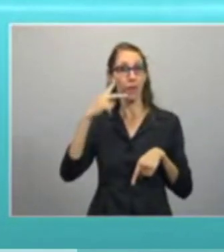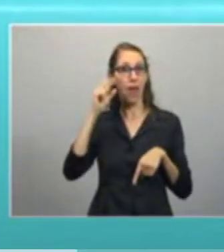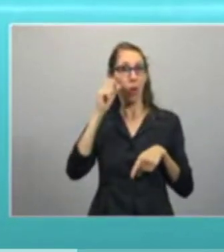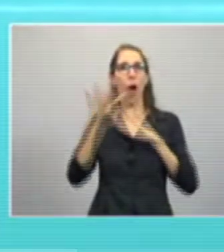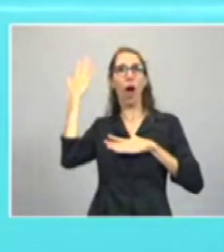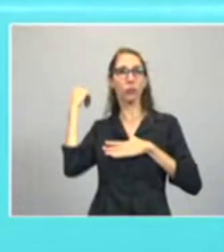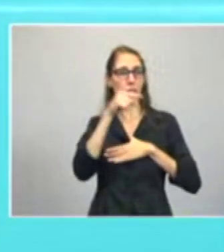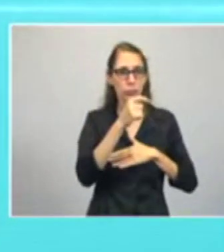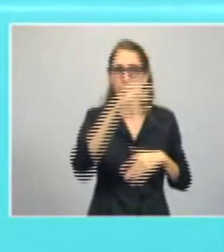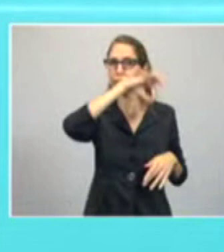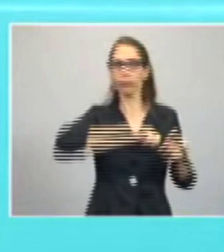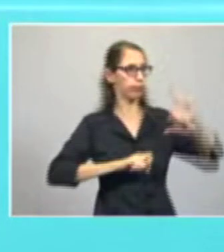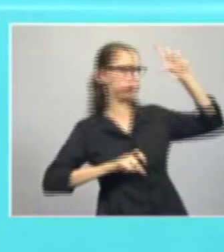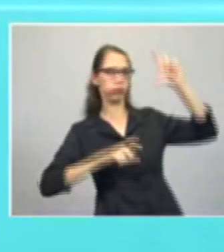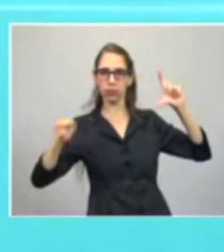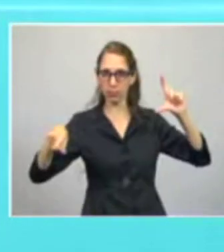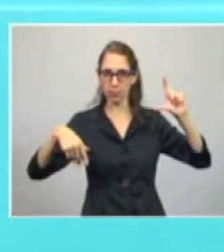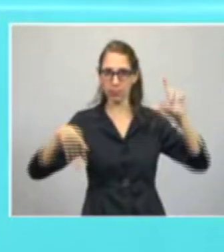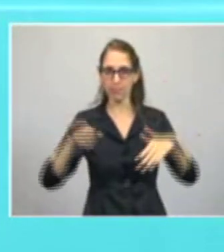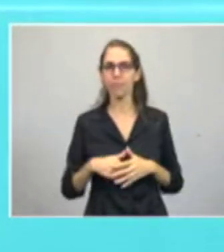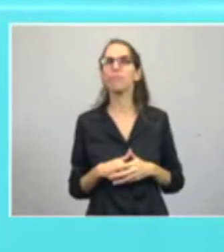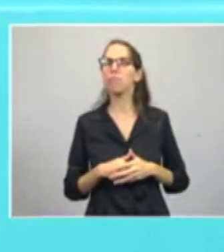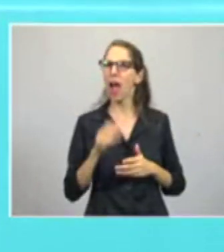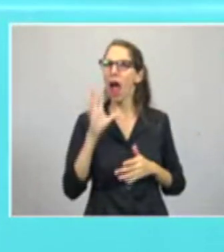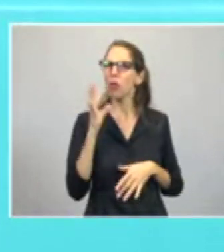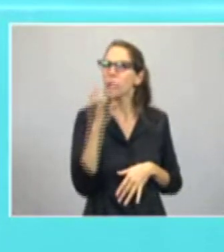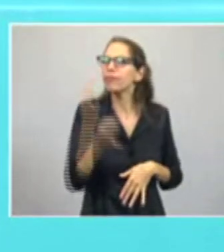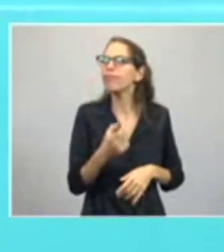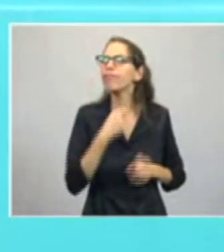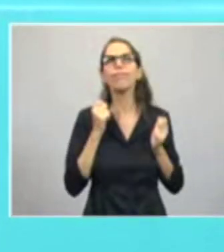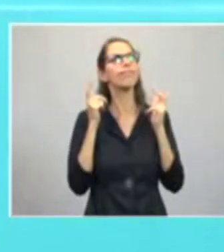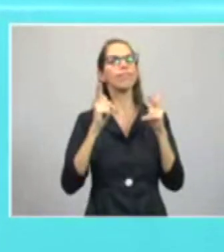deflactada. Lo que sí es cierto y lo quiero decir con orgullo y tranquilidad.